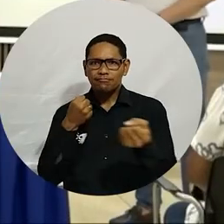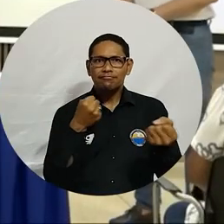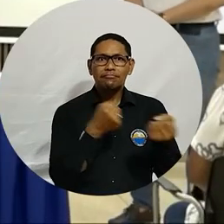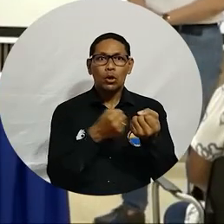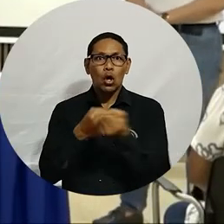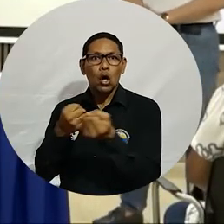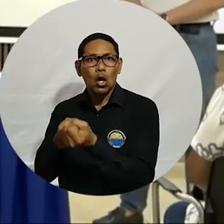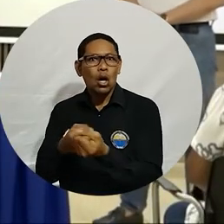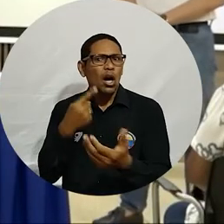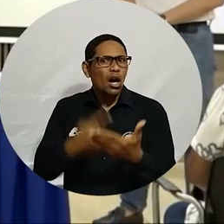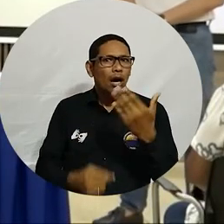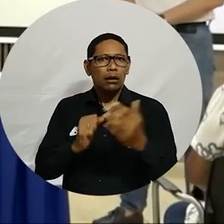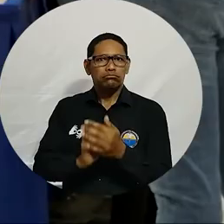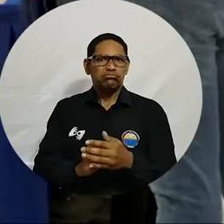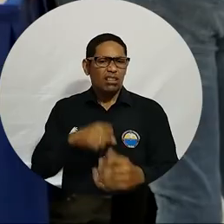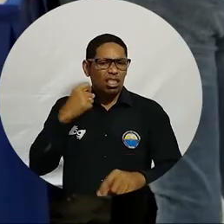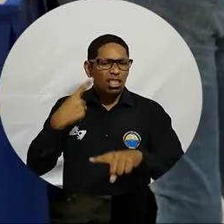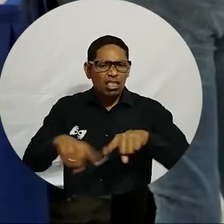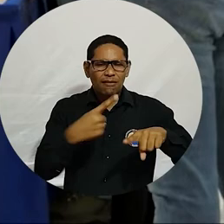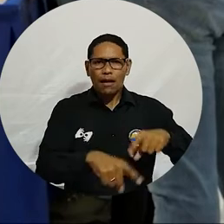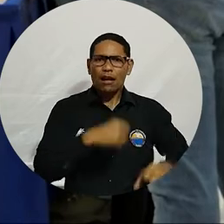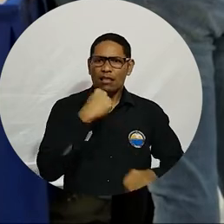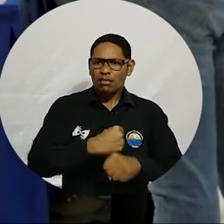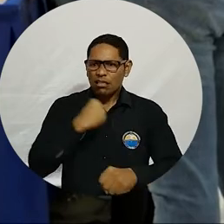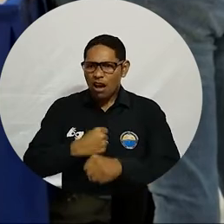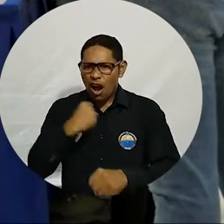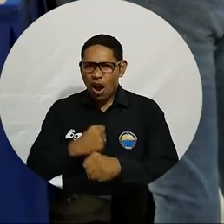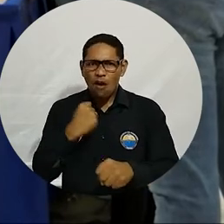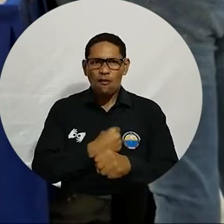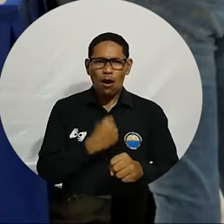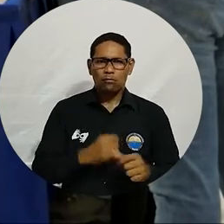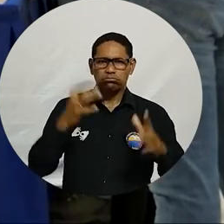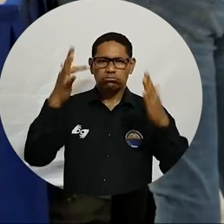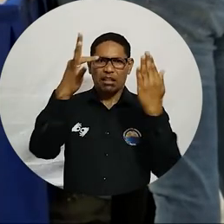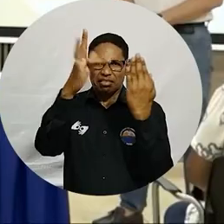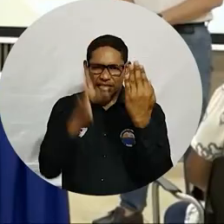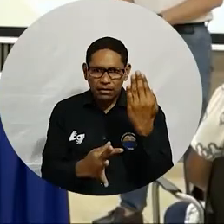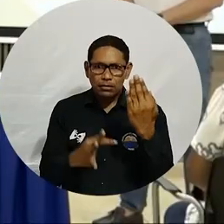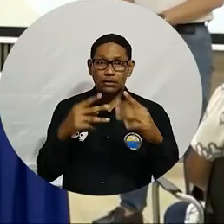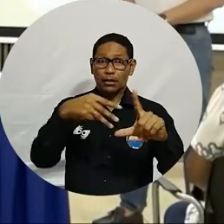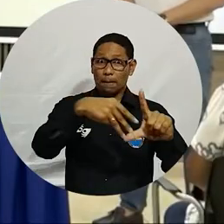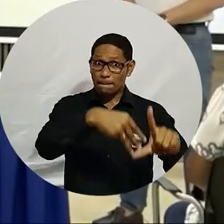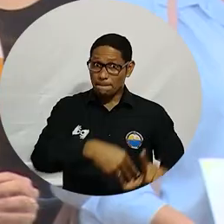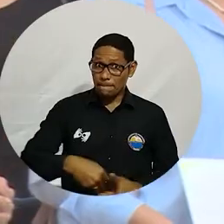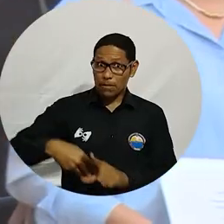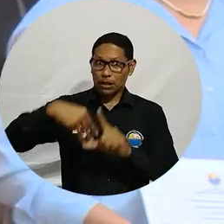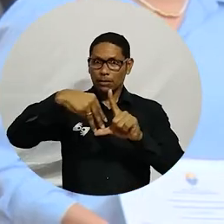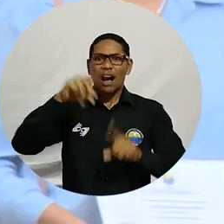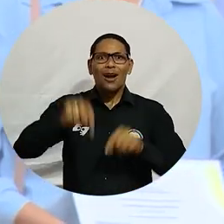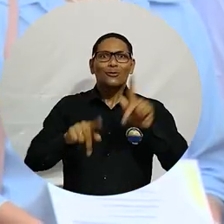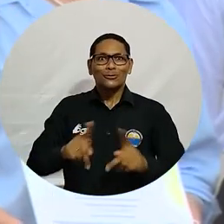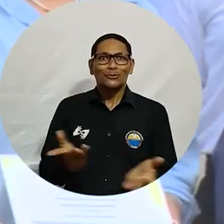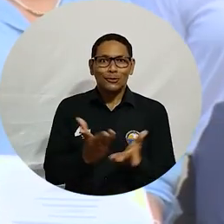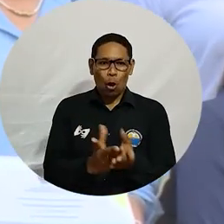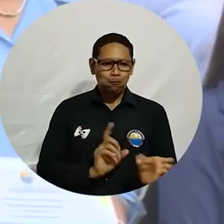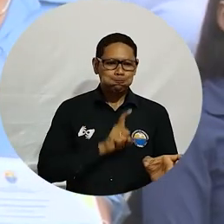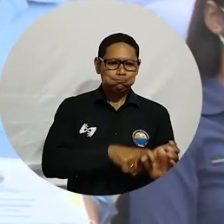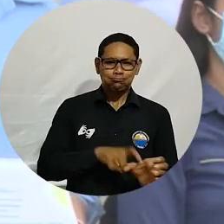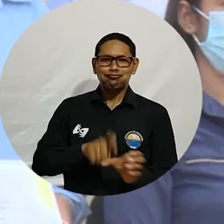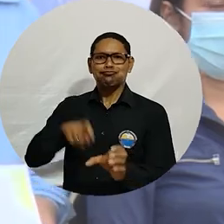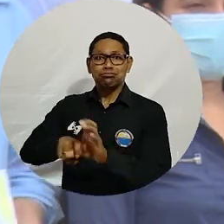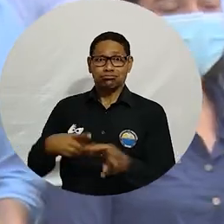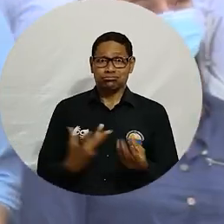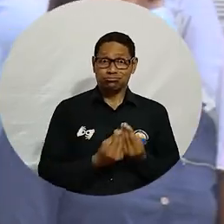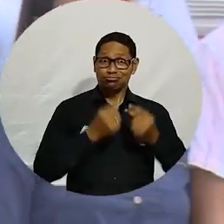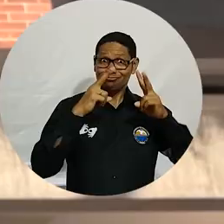para la formulación y ejecución de trabajos de grado, de maestrías y tesis de doctorado para estudiantes que están vinculados a